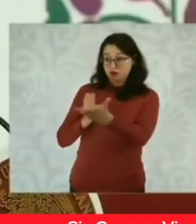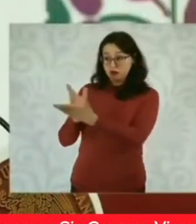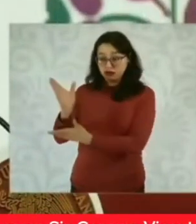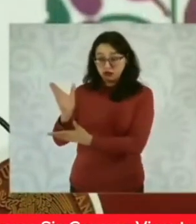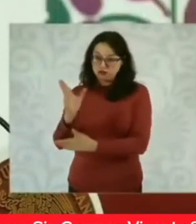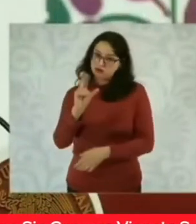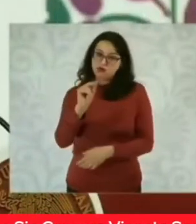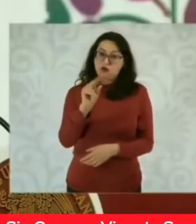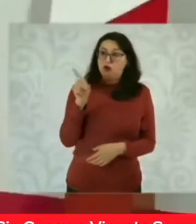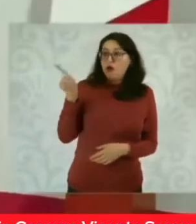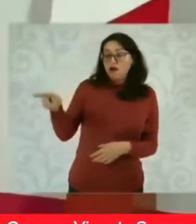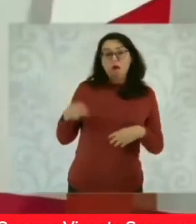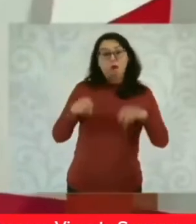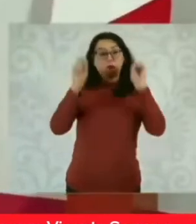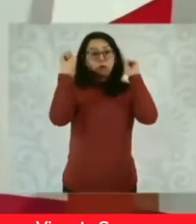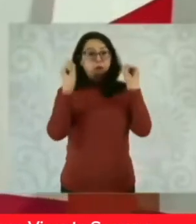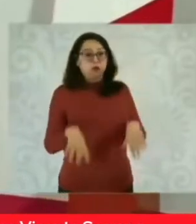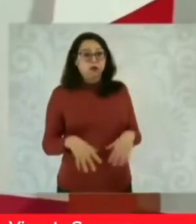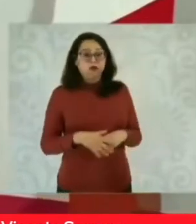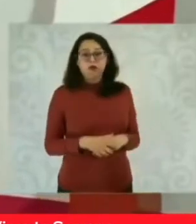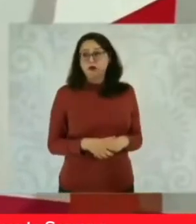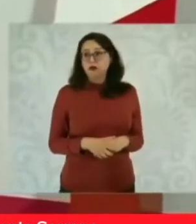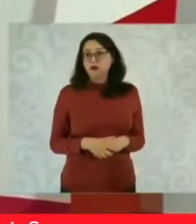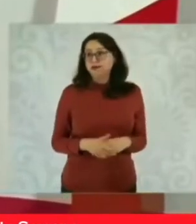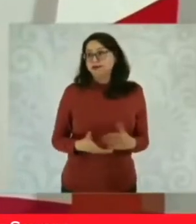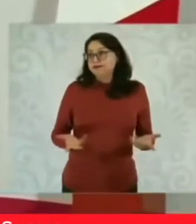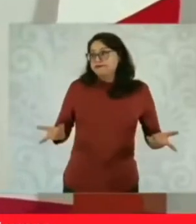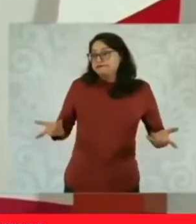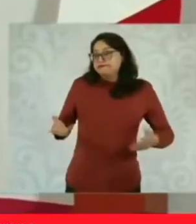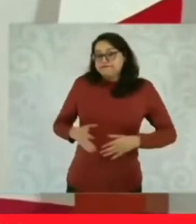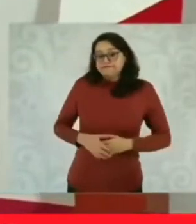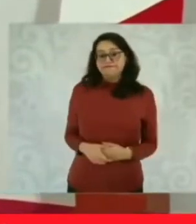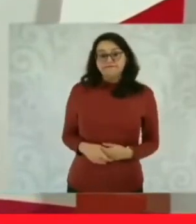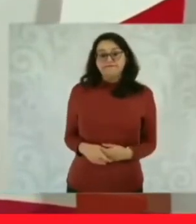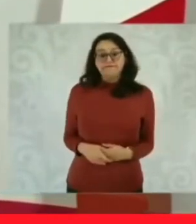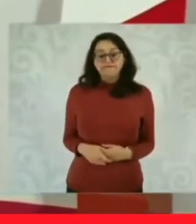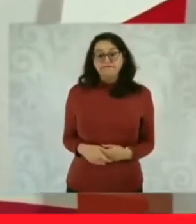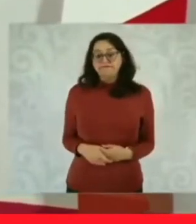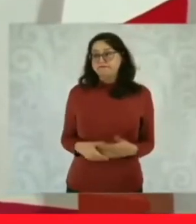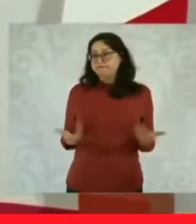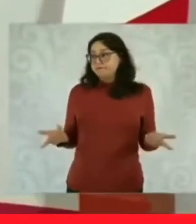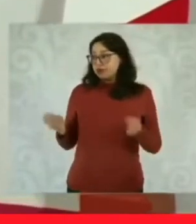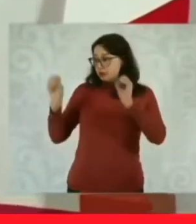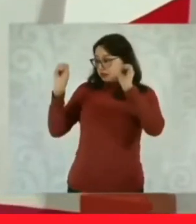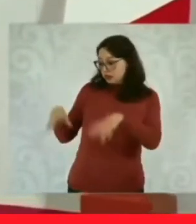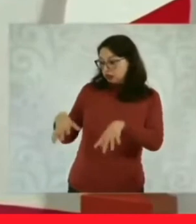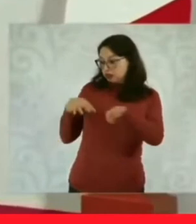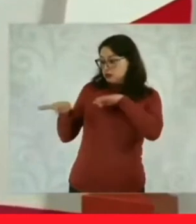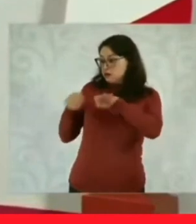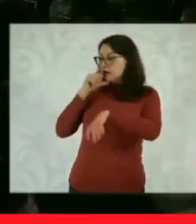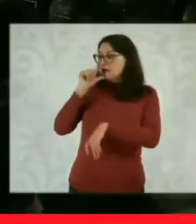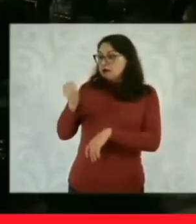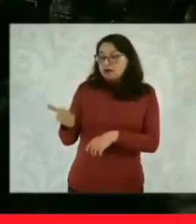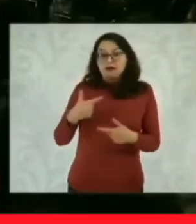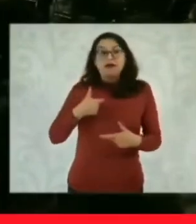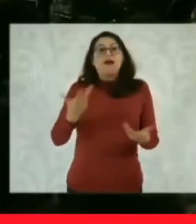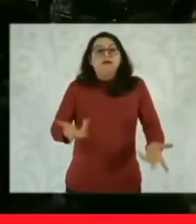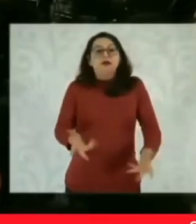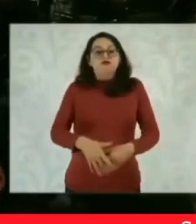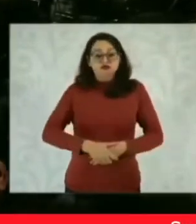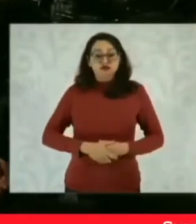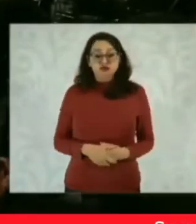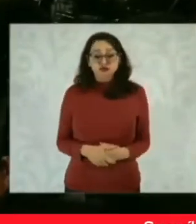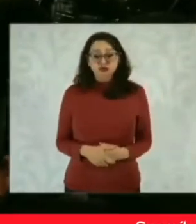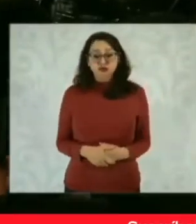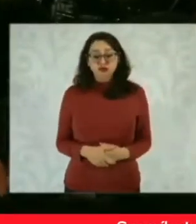trabajos. Entonces, pues sí, pues ya que tenía que hacer el comité, si ya no iban a trabajar. O sea,